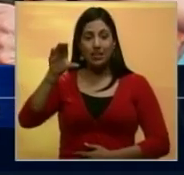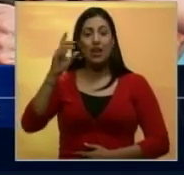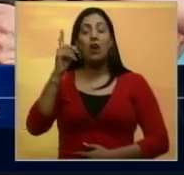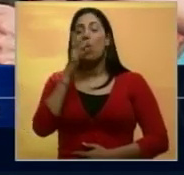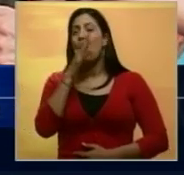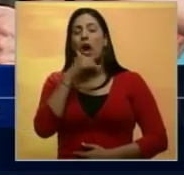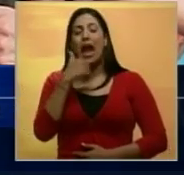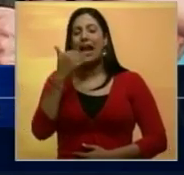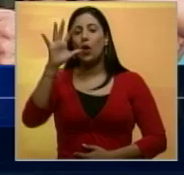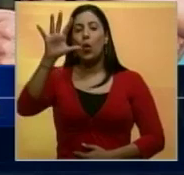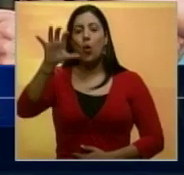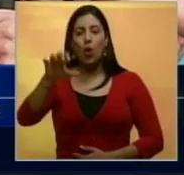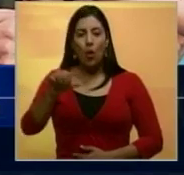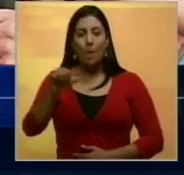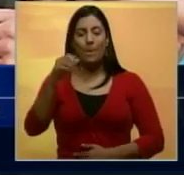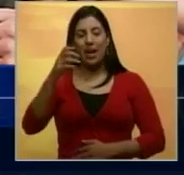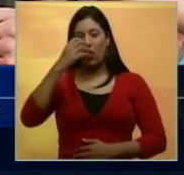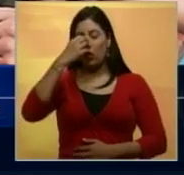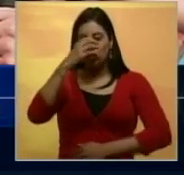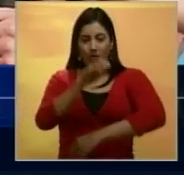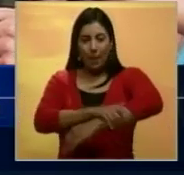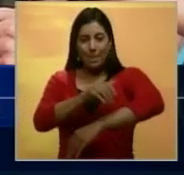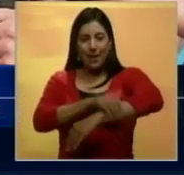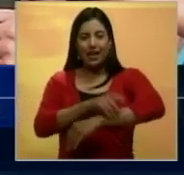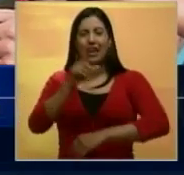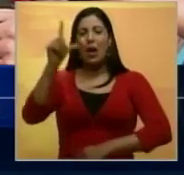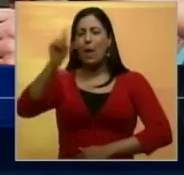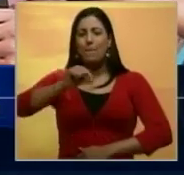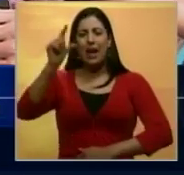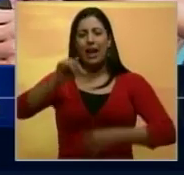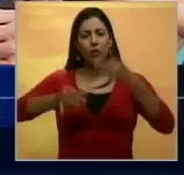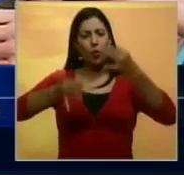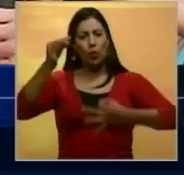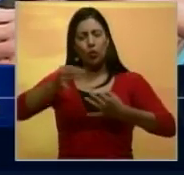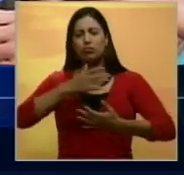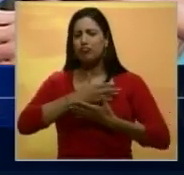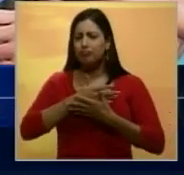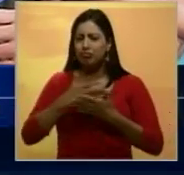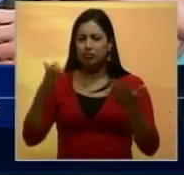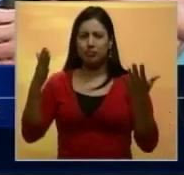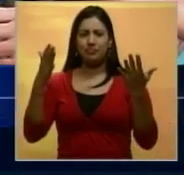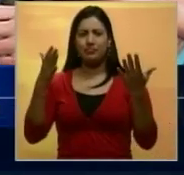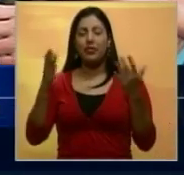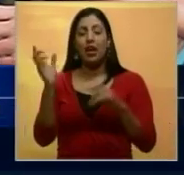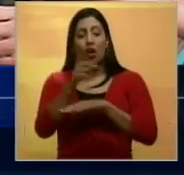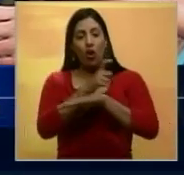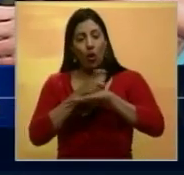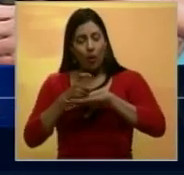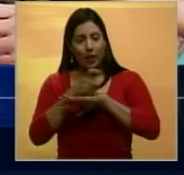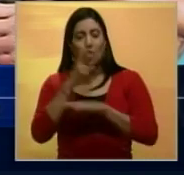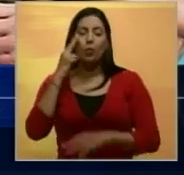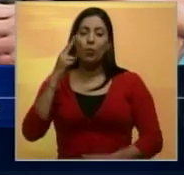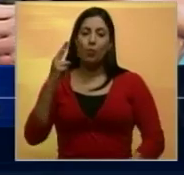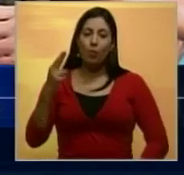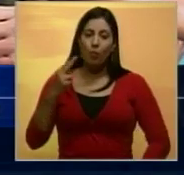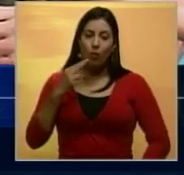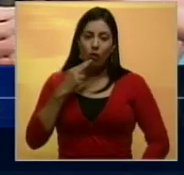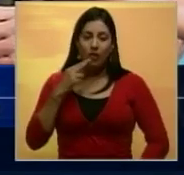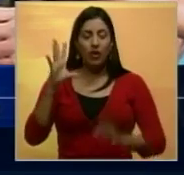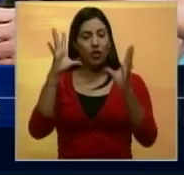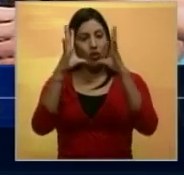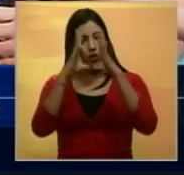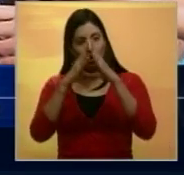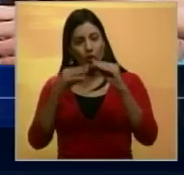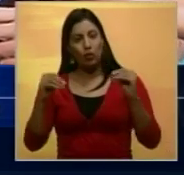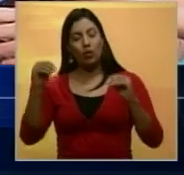sin poder comprar los perniles a precio justo que está distribuyendo el gobierno bolivariano en